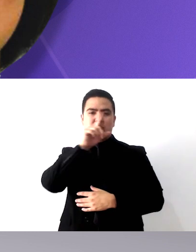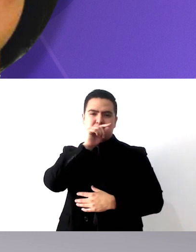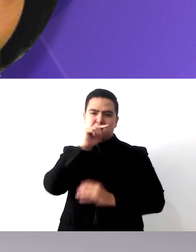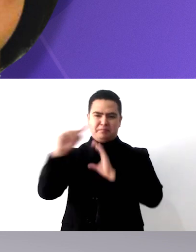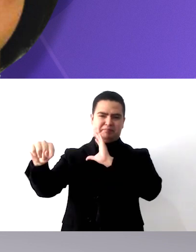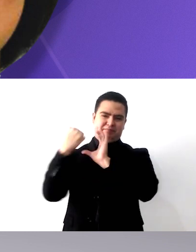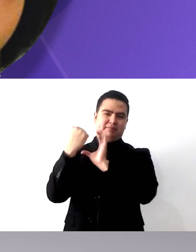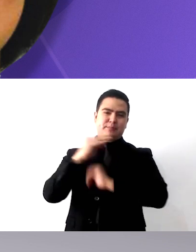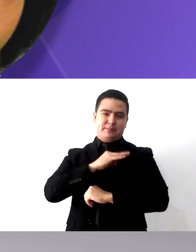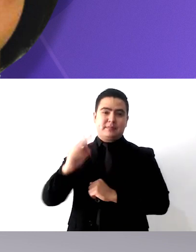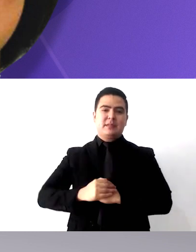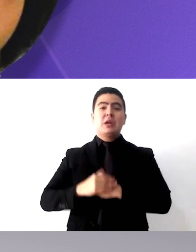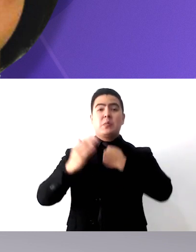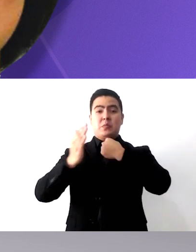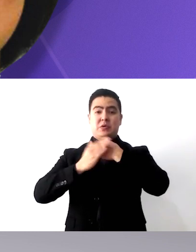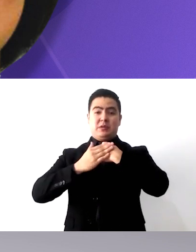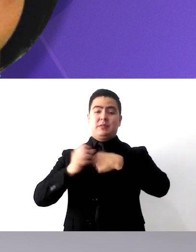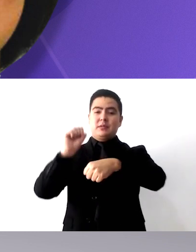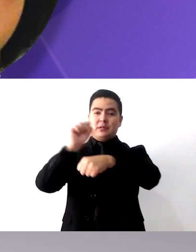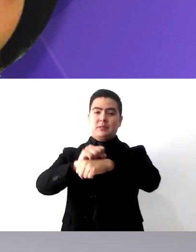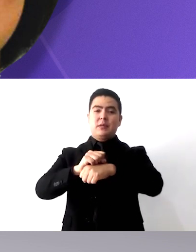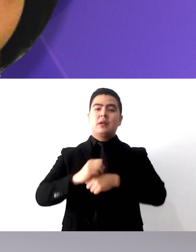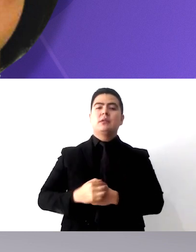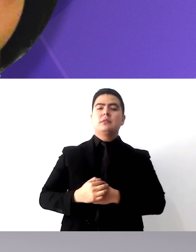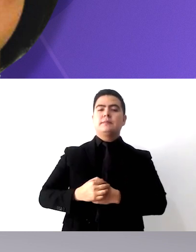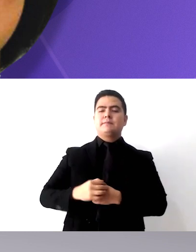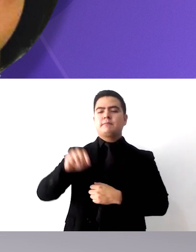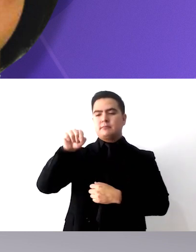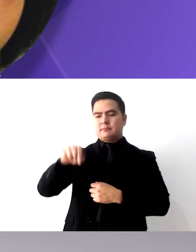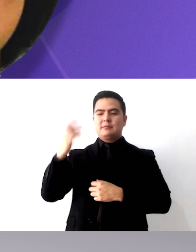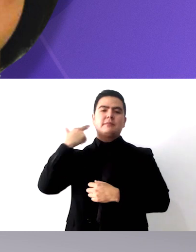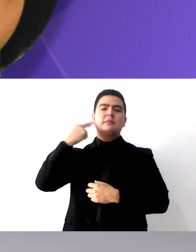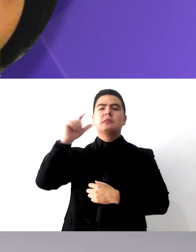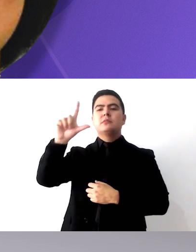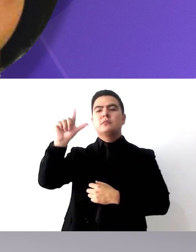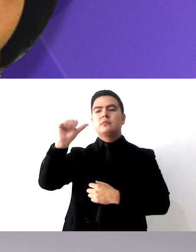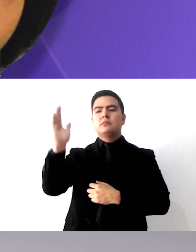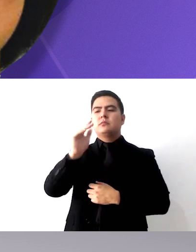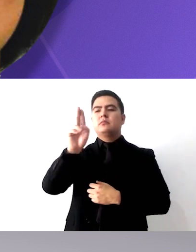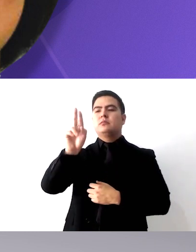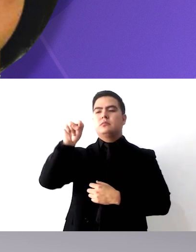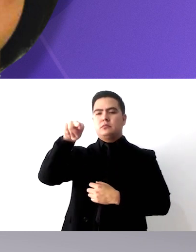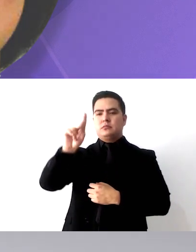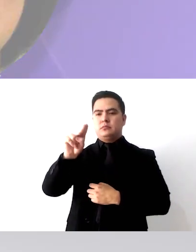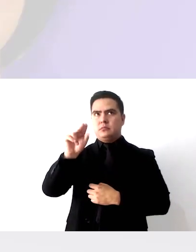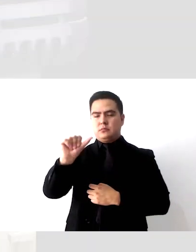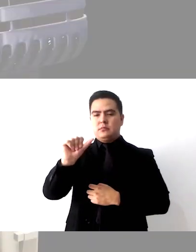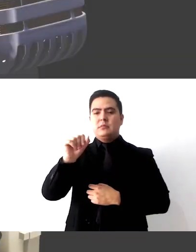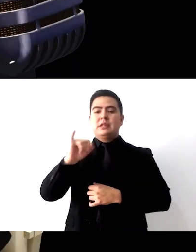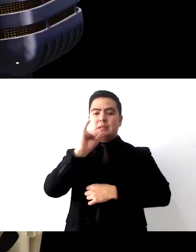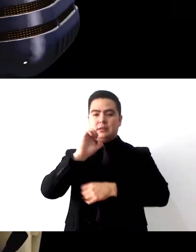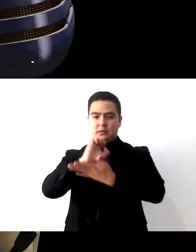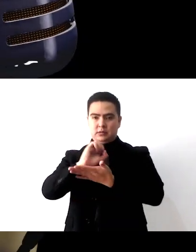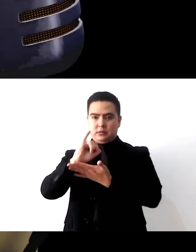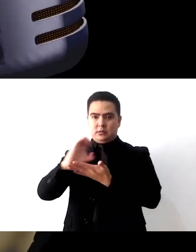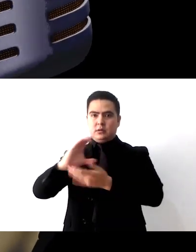les esperamos la semana que entra en otro programa de La Urna, el programa de radio del Instituto Electoral de Coahuila. Hasta pronto. Y esto ha